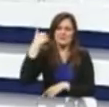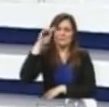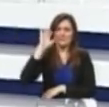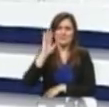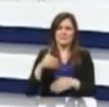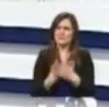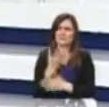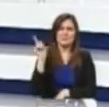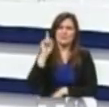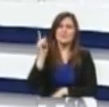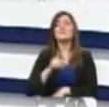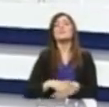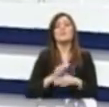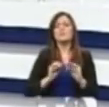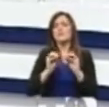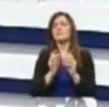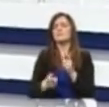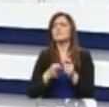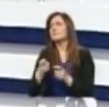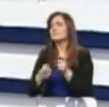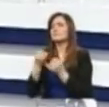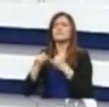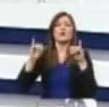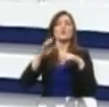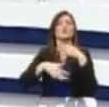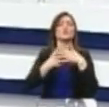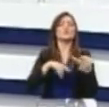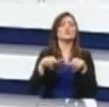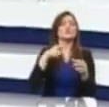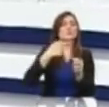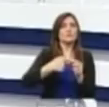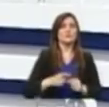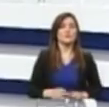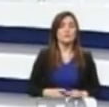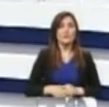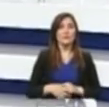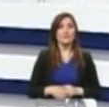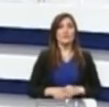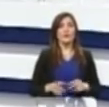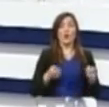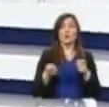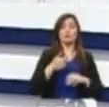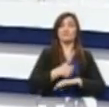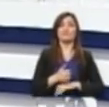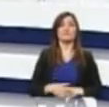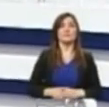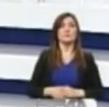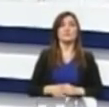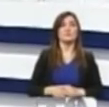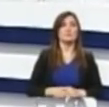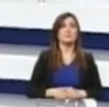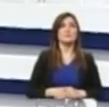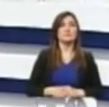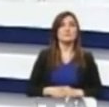No es nuevo, ¿no? Cómo ha ido creciendo la venta ambulante en todos los sectores de la ciudad. No hay control, según parece, ningún tipo